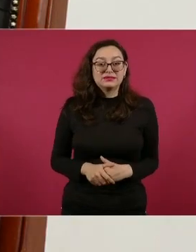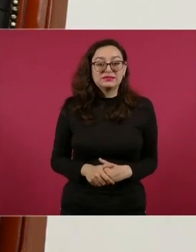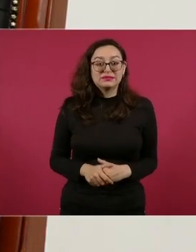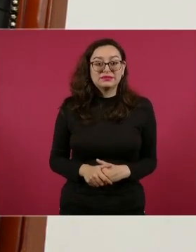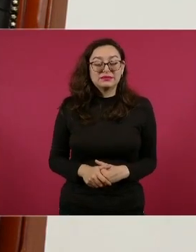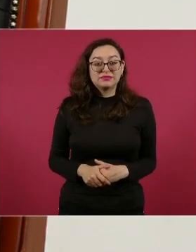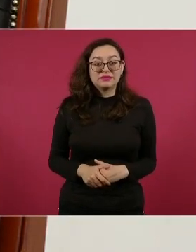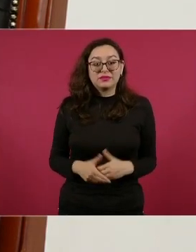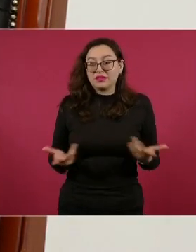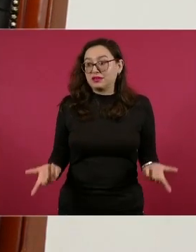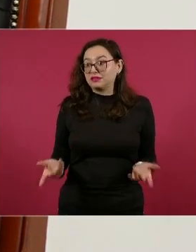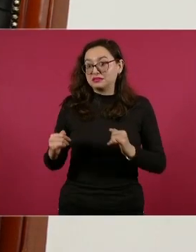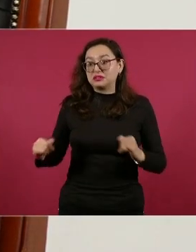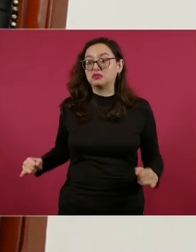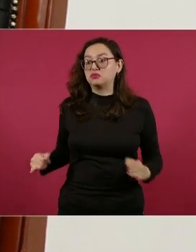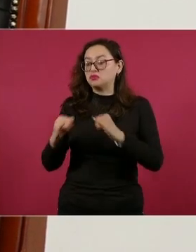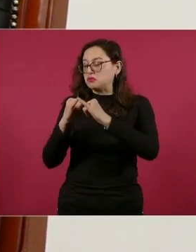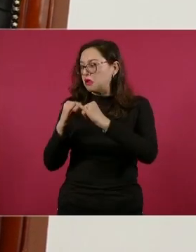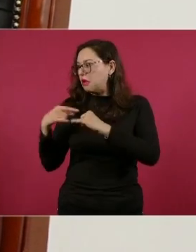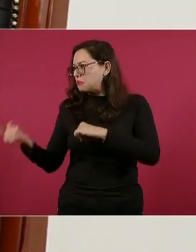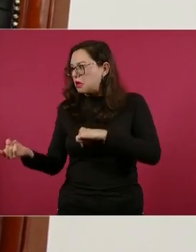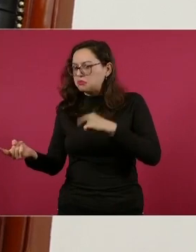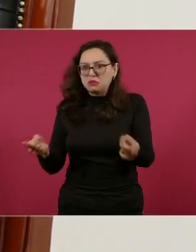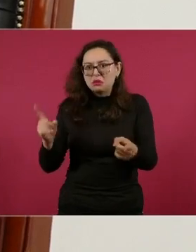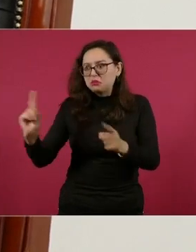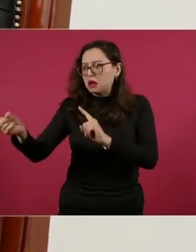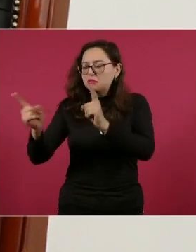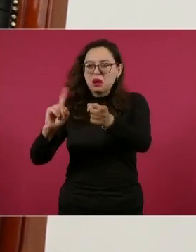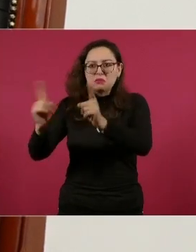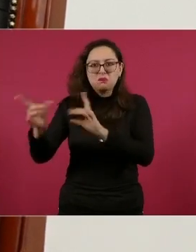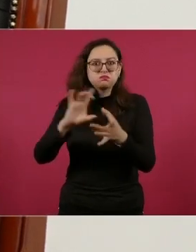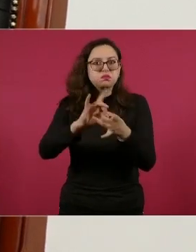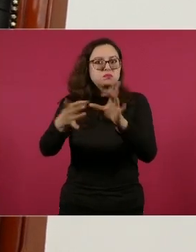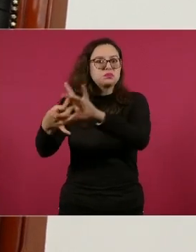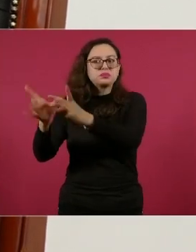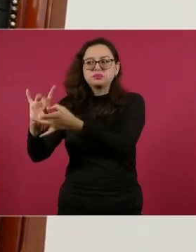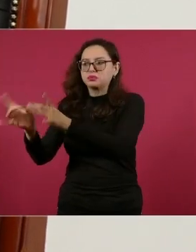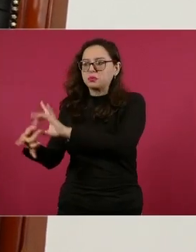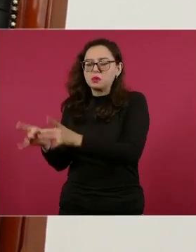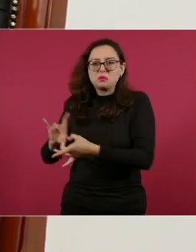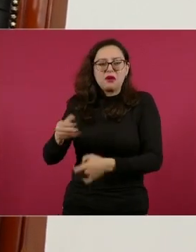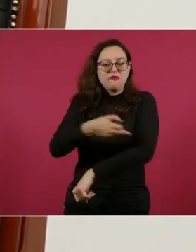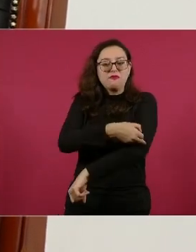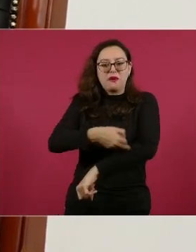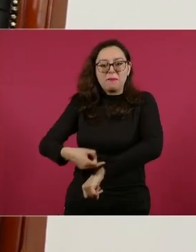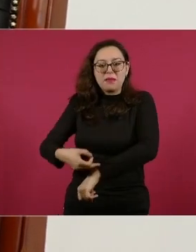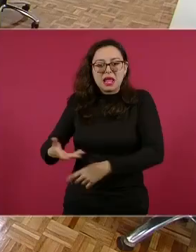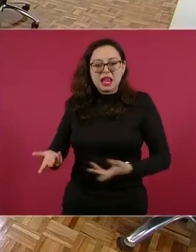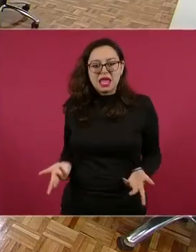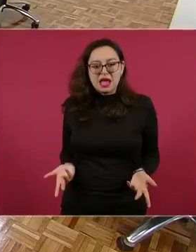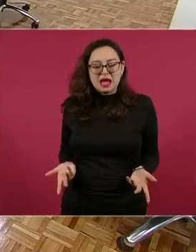Es una institución familiar, entre otras cosas, pues. Entonces,